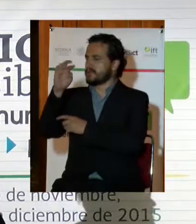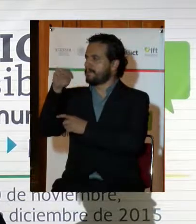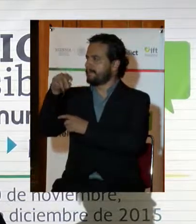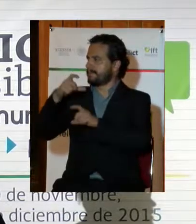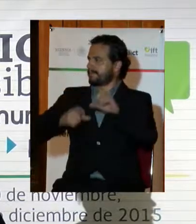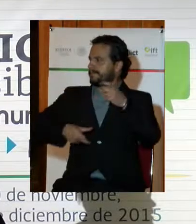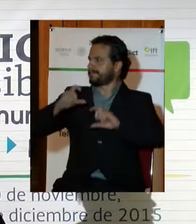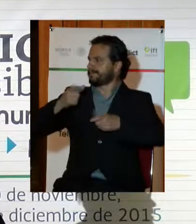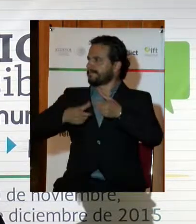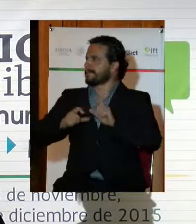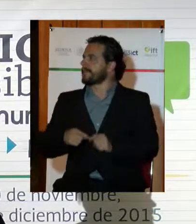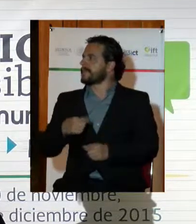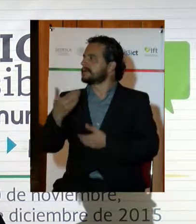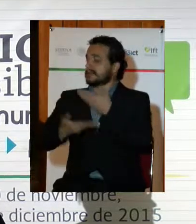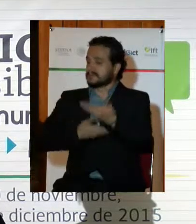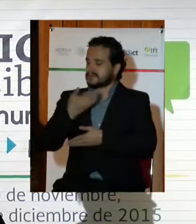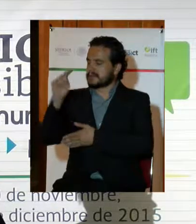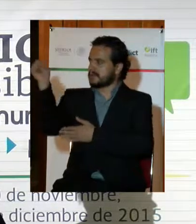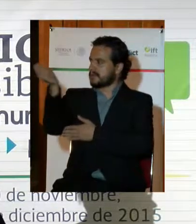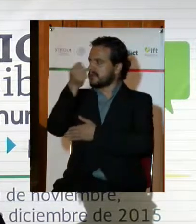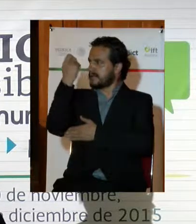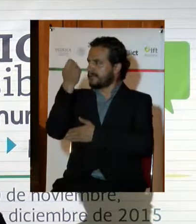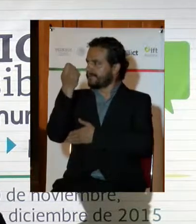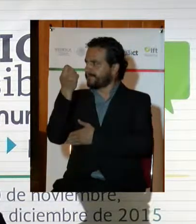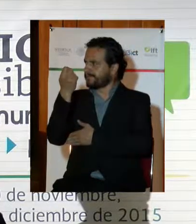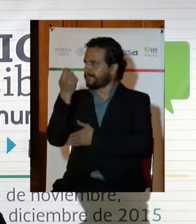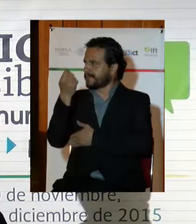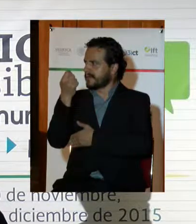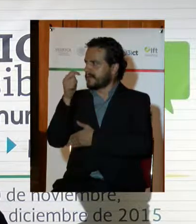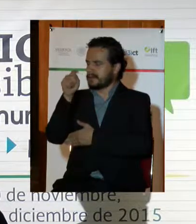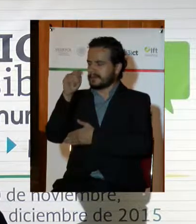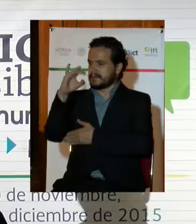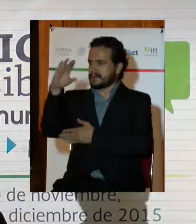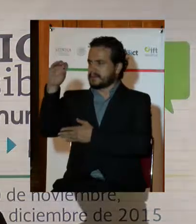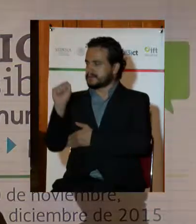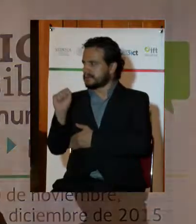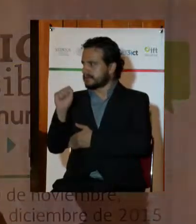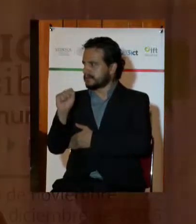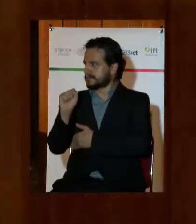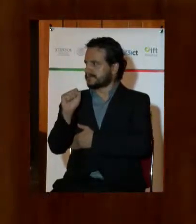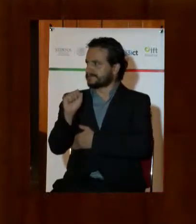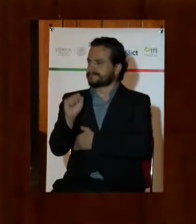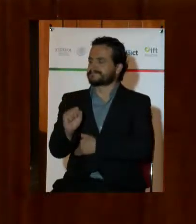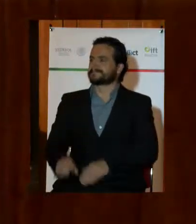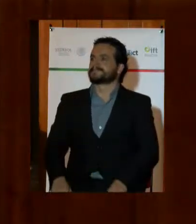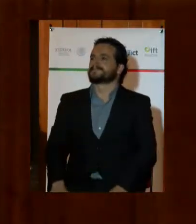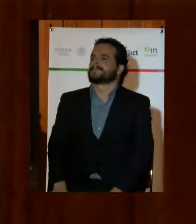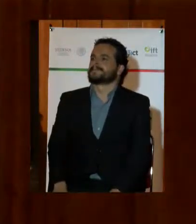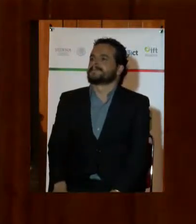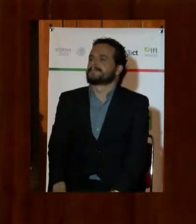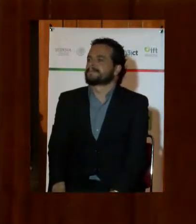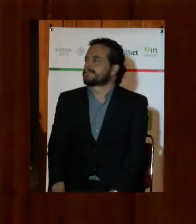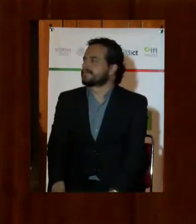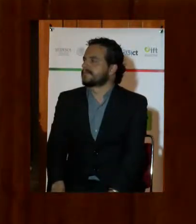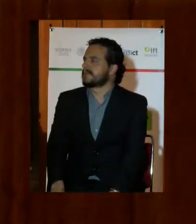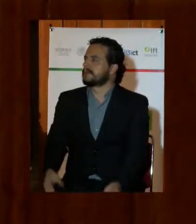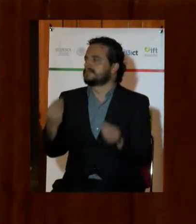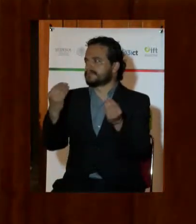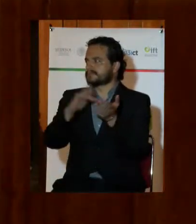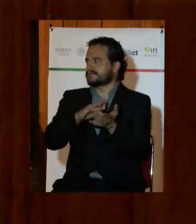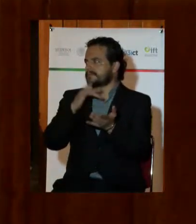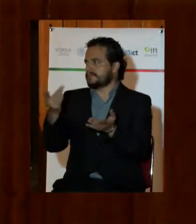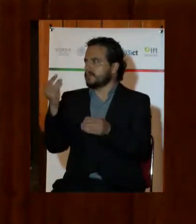y de las TICs desde el punto de vista del Inquenium. Muchas gracias. Muchas gracias. Si pudieran poner mi